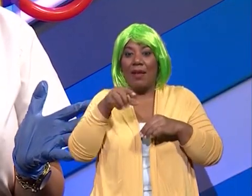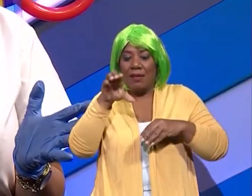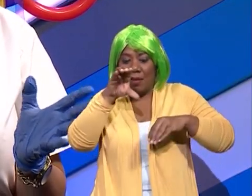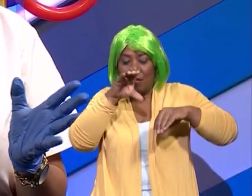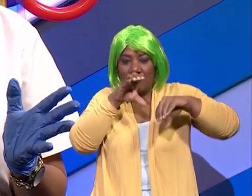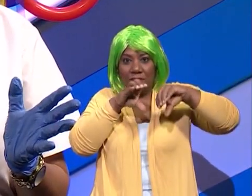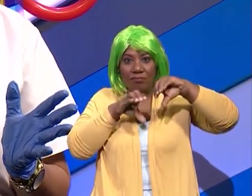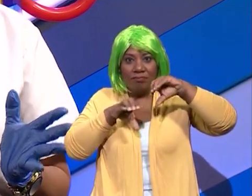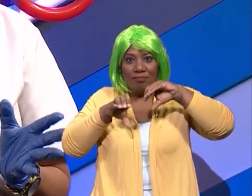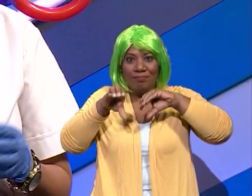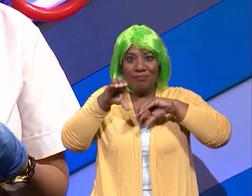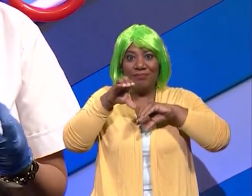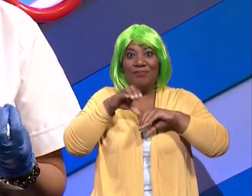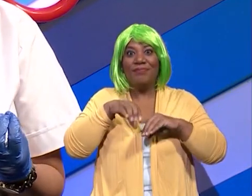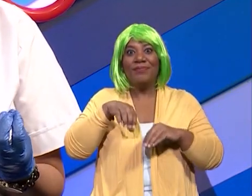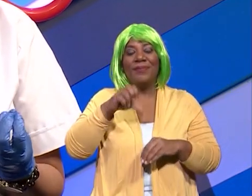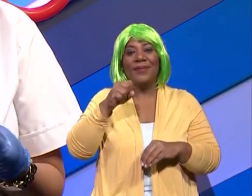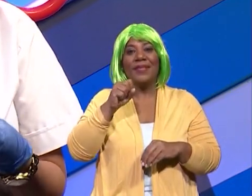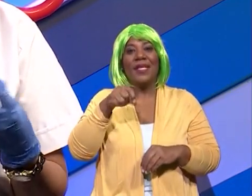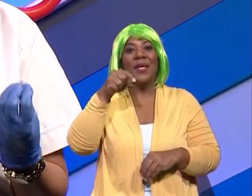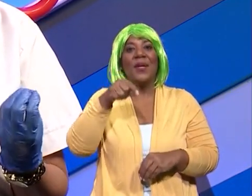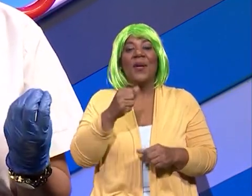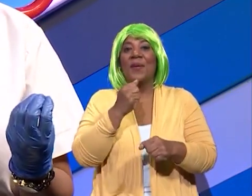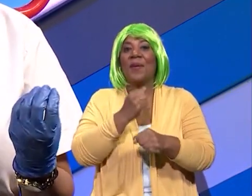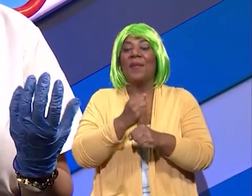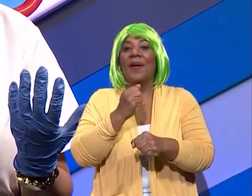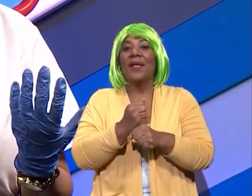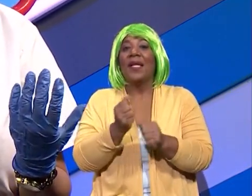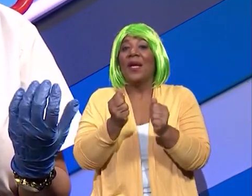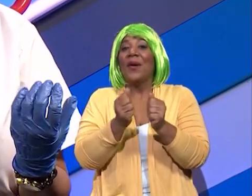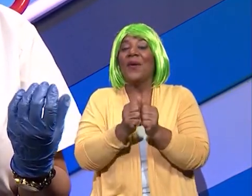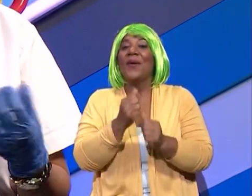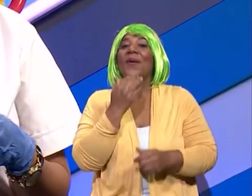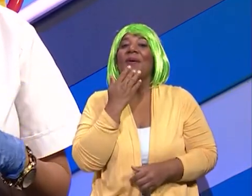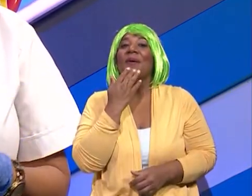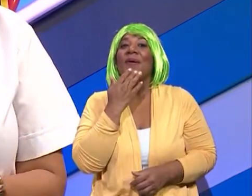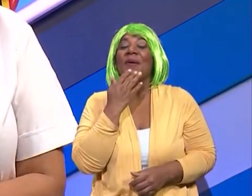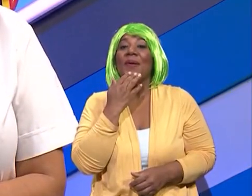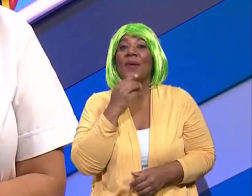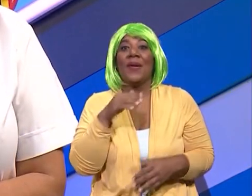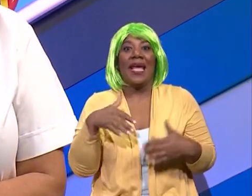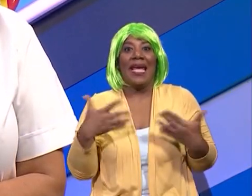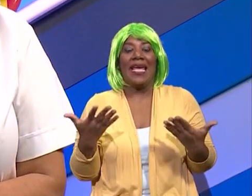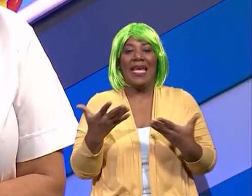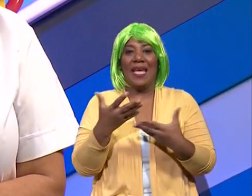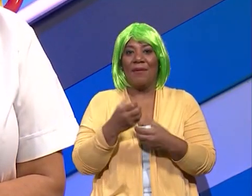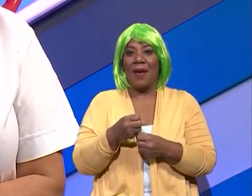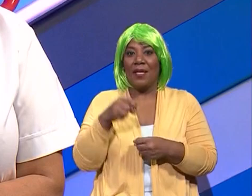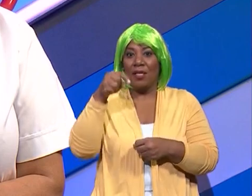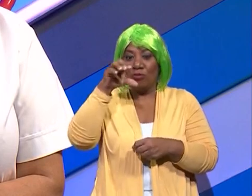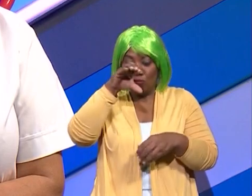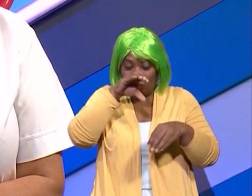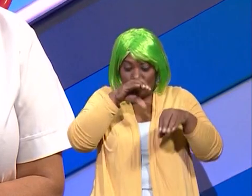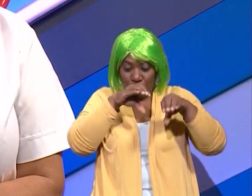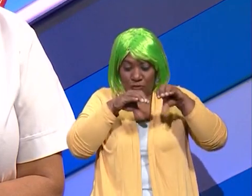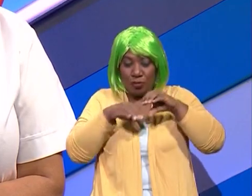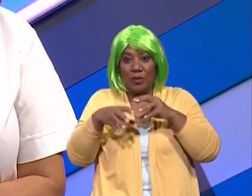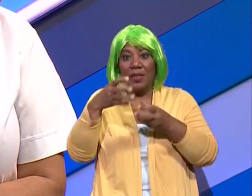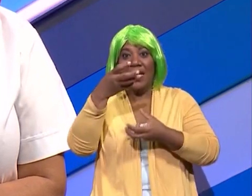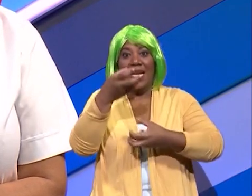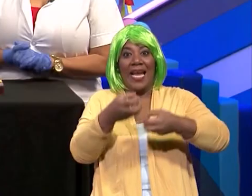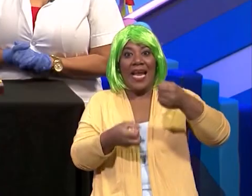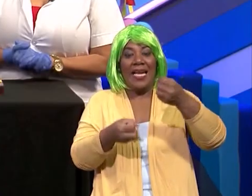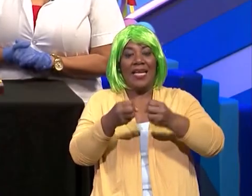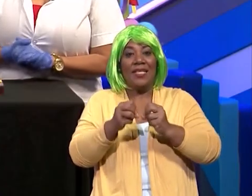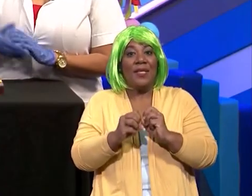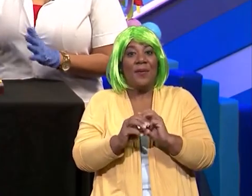Hoy vamos a trabajar con colores. Yo sé que a todos ustedes les gustan los colores. Y vamos a hacer el experimento llamado la leche